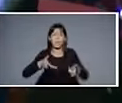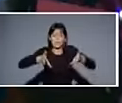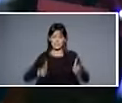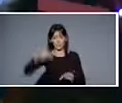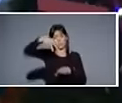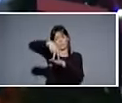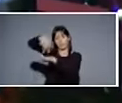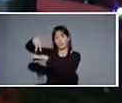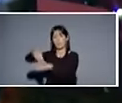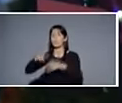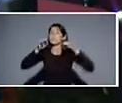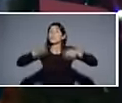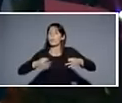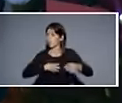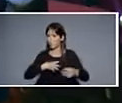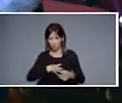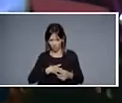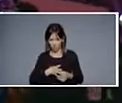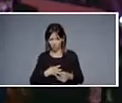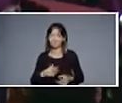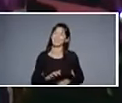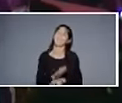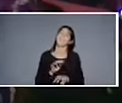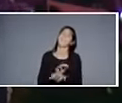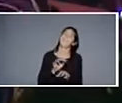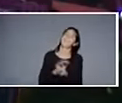por motivos de seguridad.